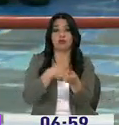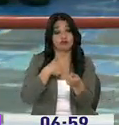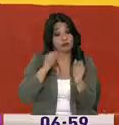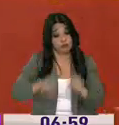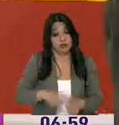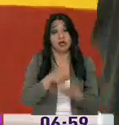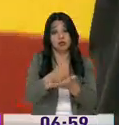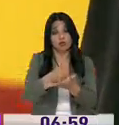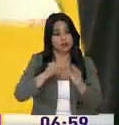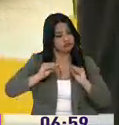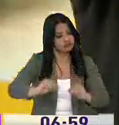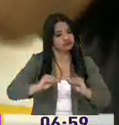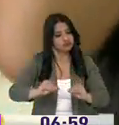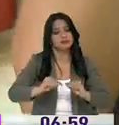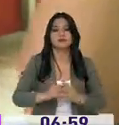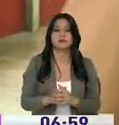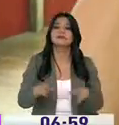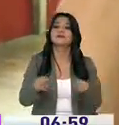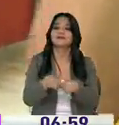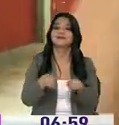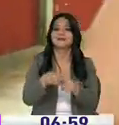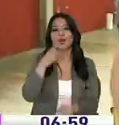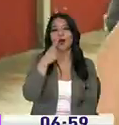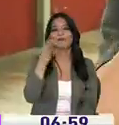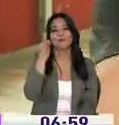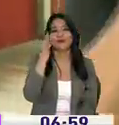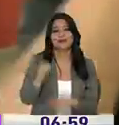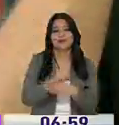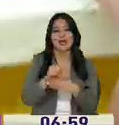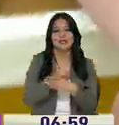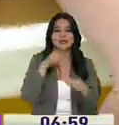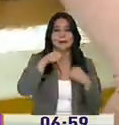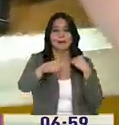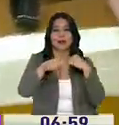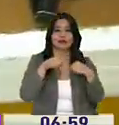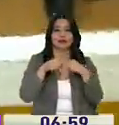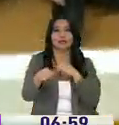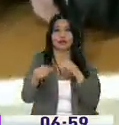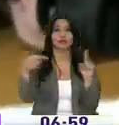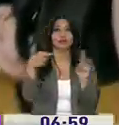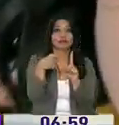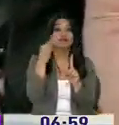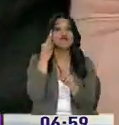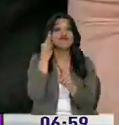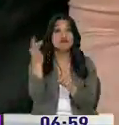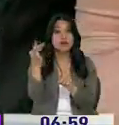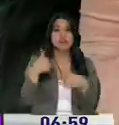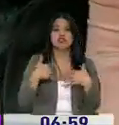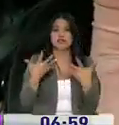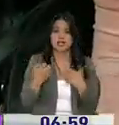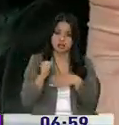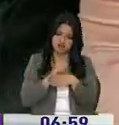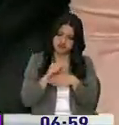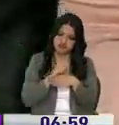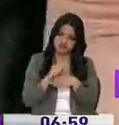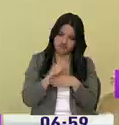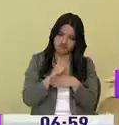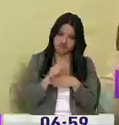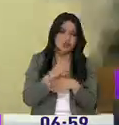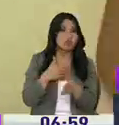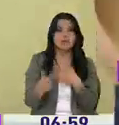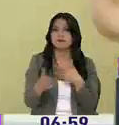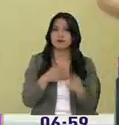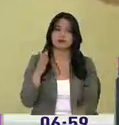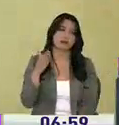¿no? Con ello comparten hombres y mujeres que practican el boxeo. Sí. Sheila, por ejemplo, prefiere entrenar y cruzarse media ciudad antes